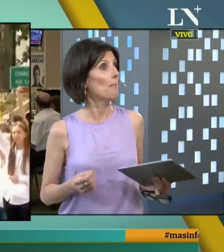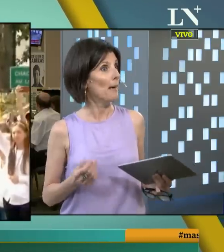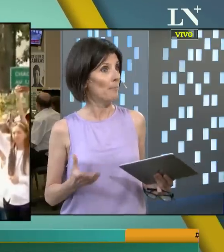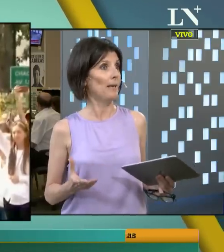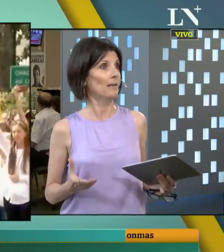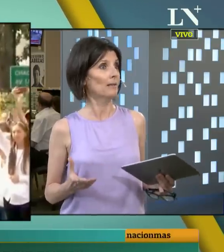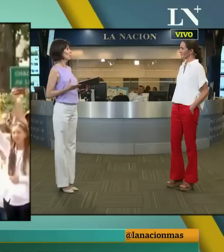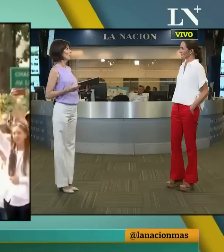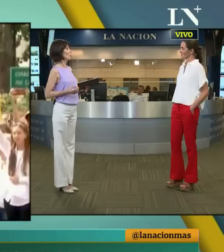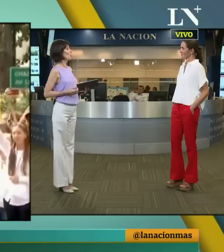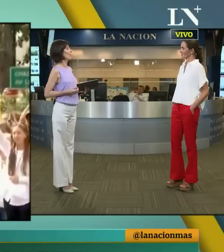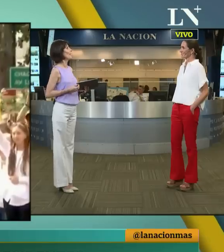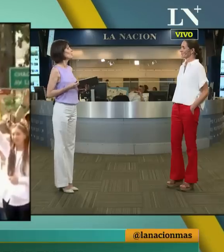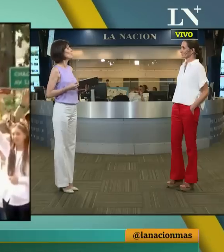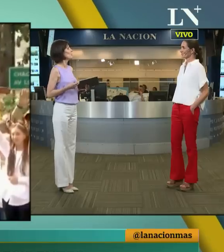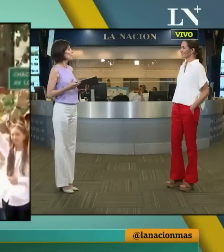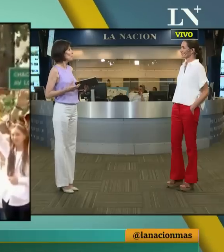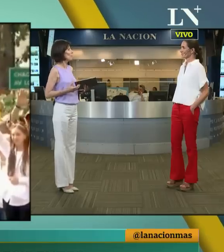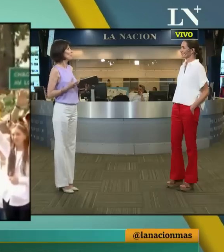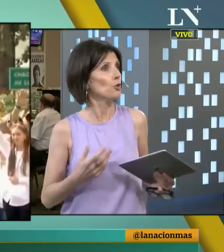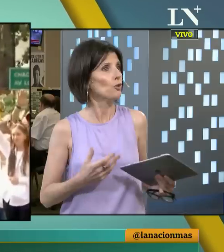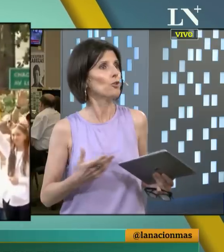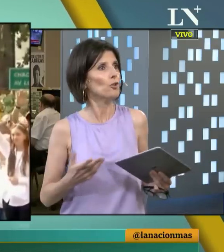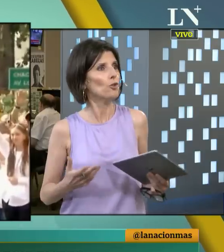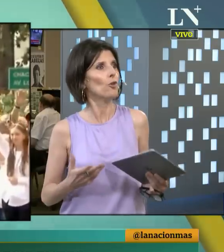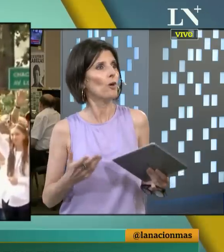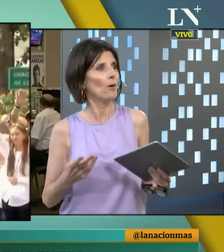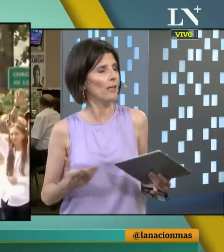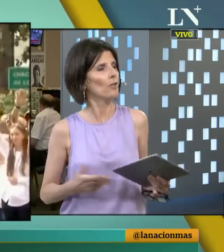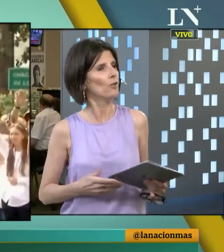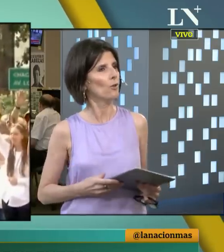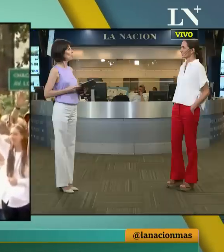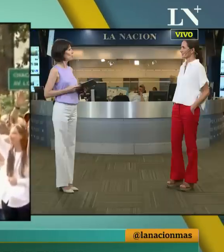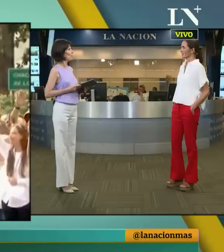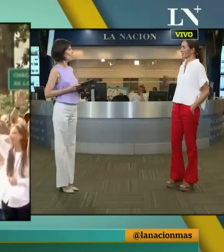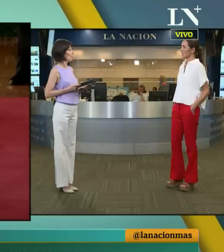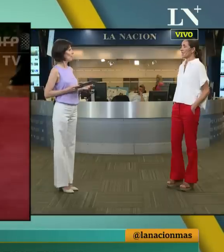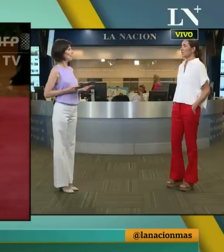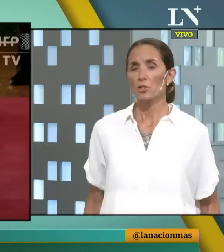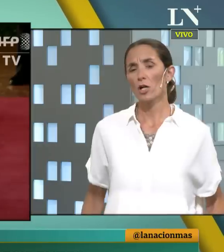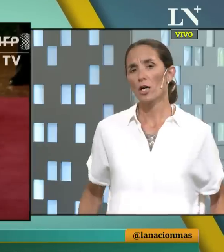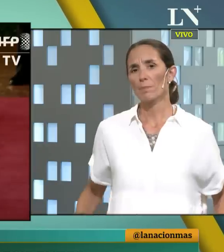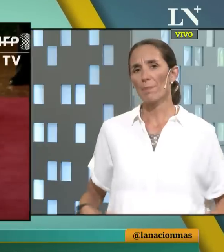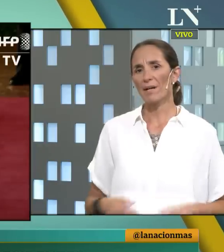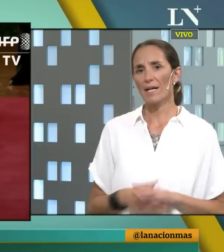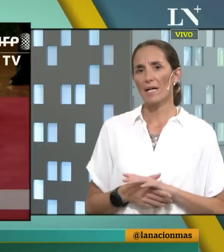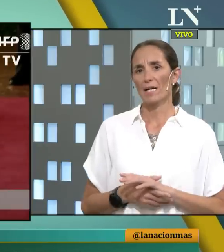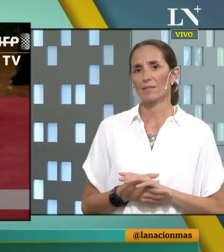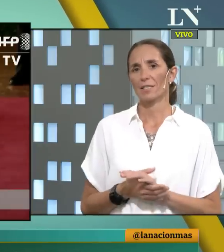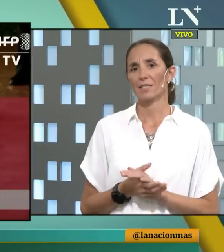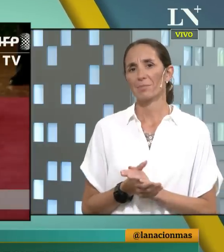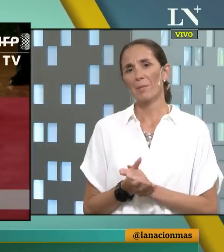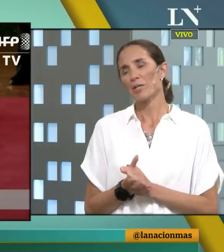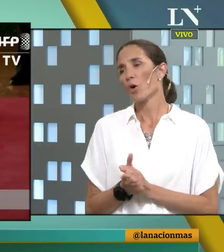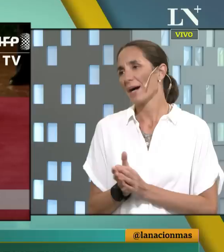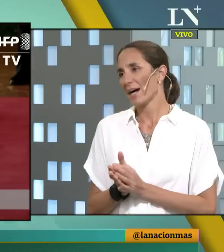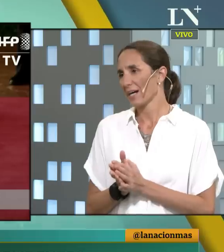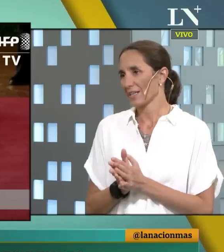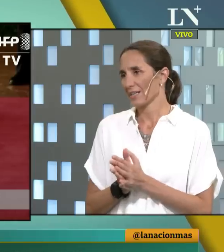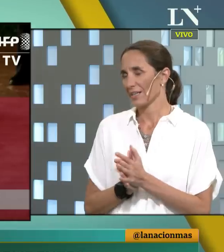el Papa, no? ¿Qué ha dicho el Papa? ¿Apoyó o no a Guaidó? ¿Cómo se ha pronunciado? No,